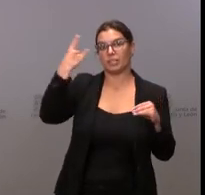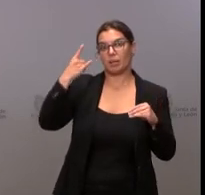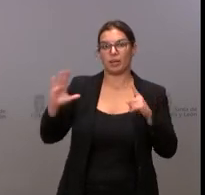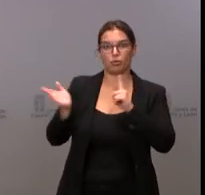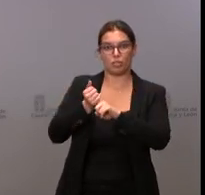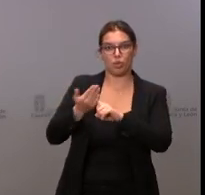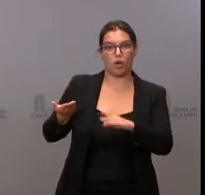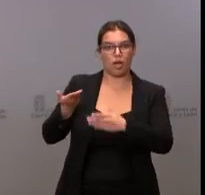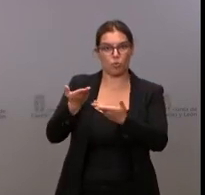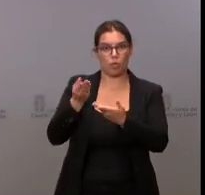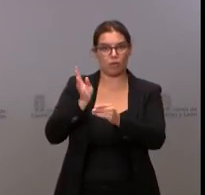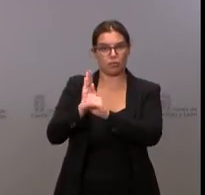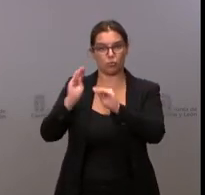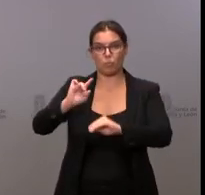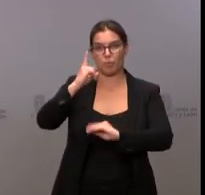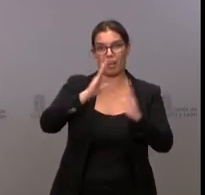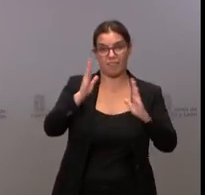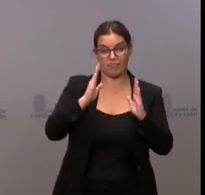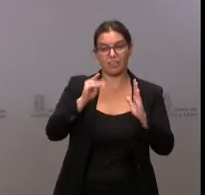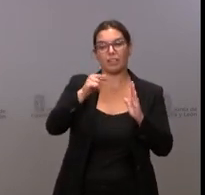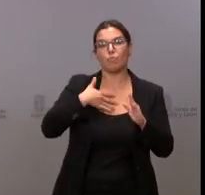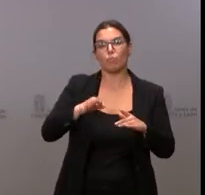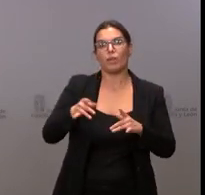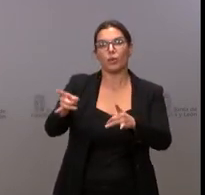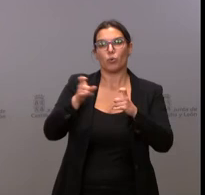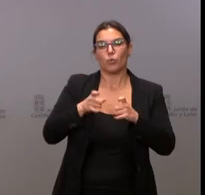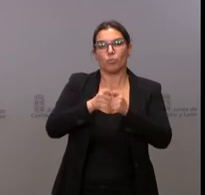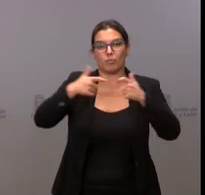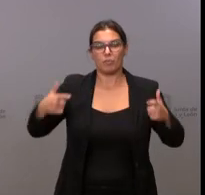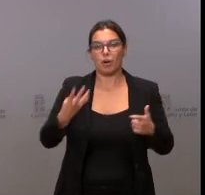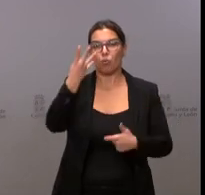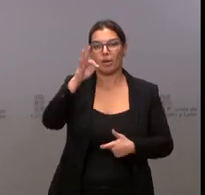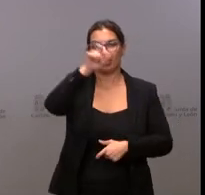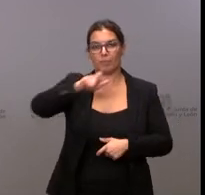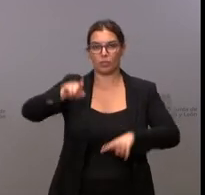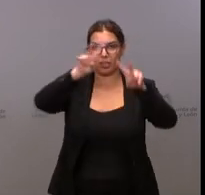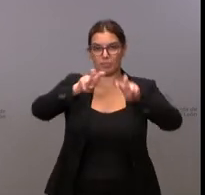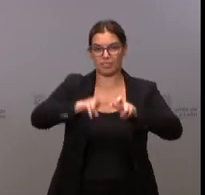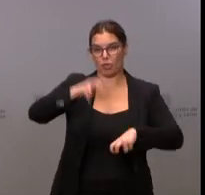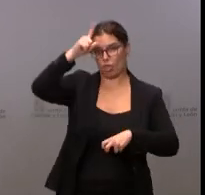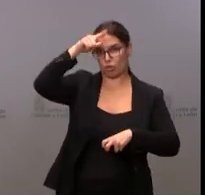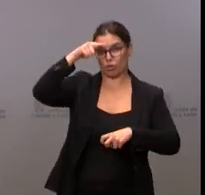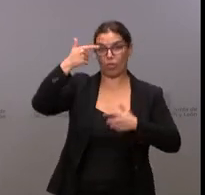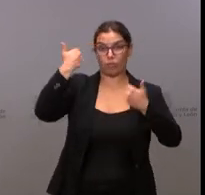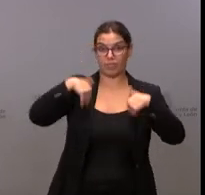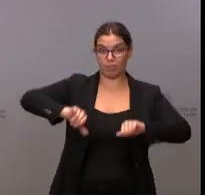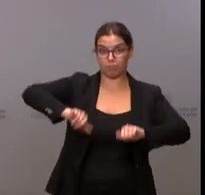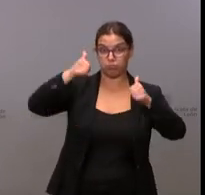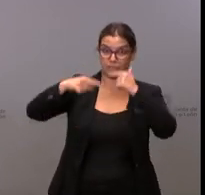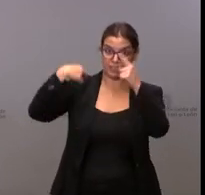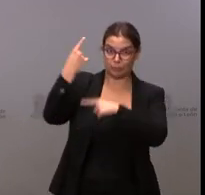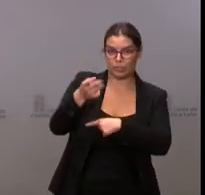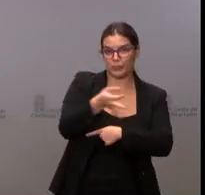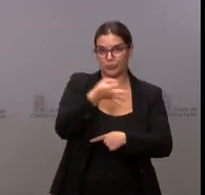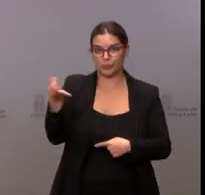que la primera fase permitirá la incorporación de 40 investigadores posdoctorales de excelencia también